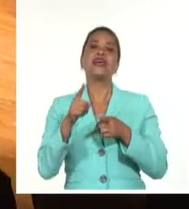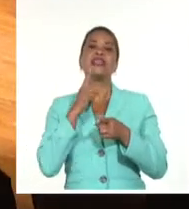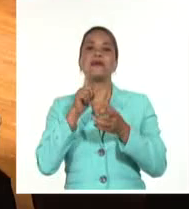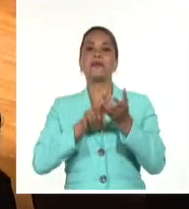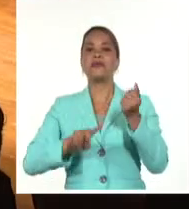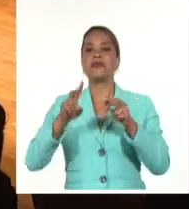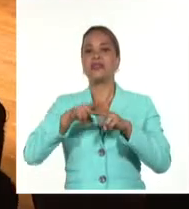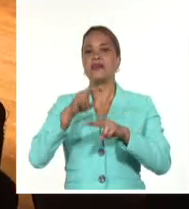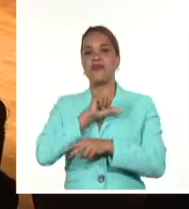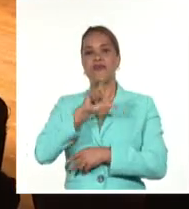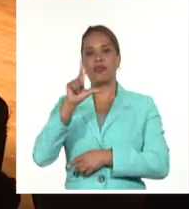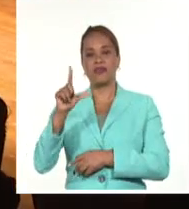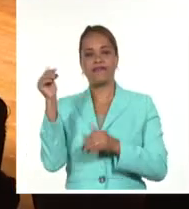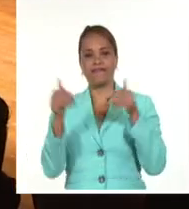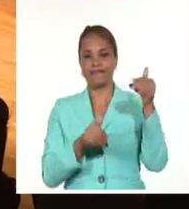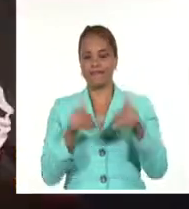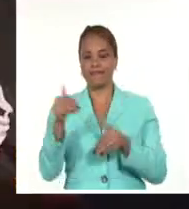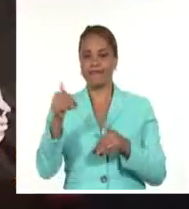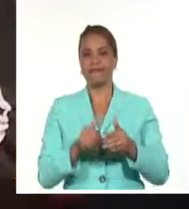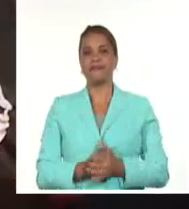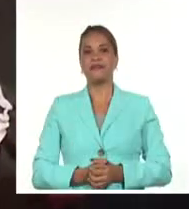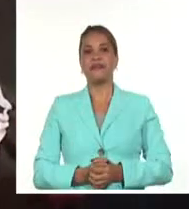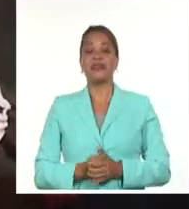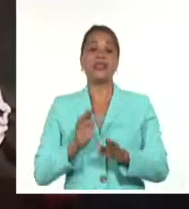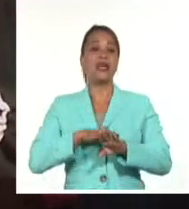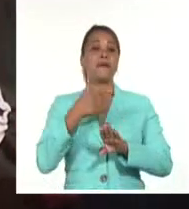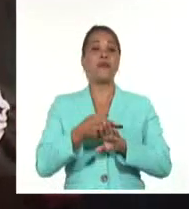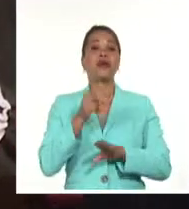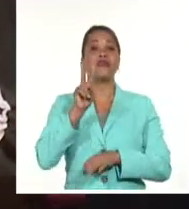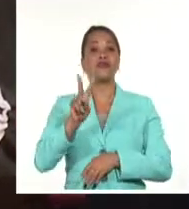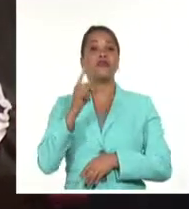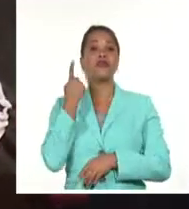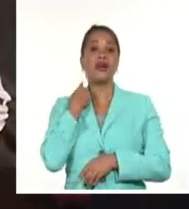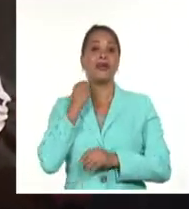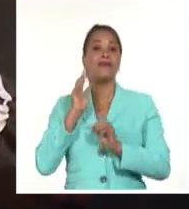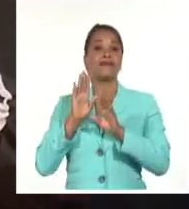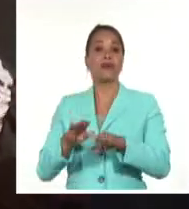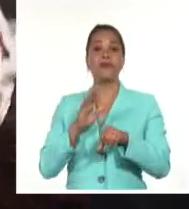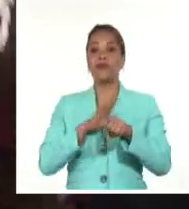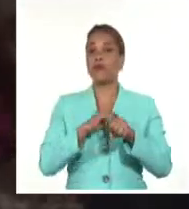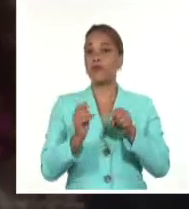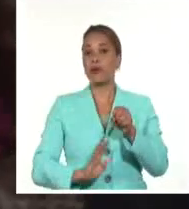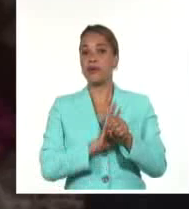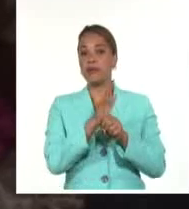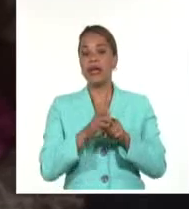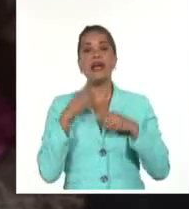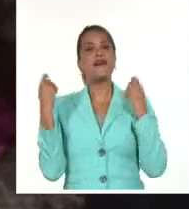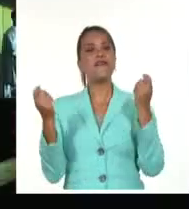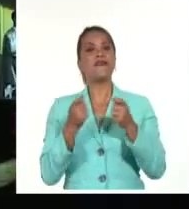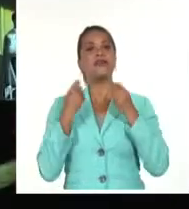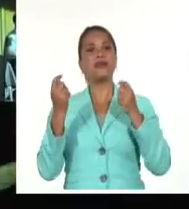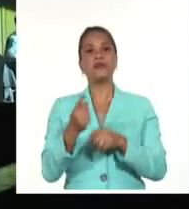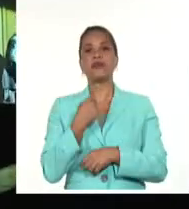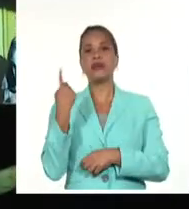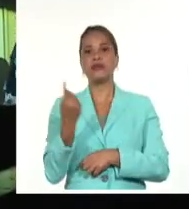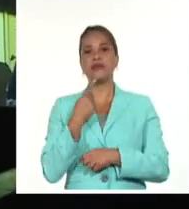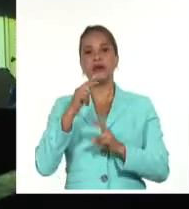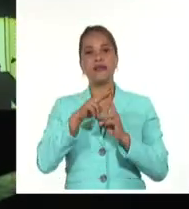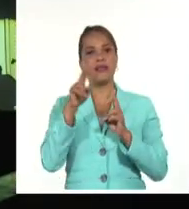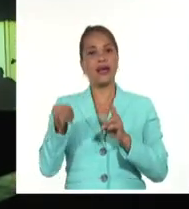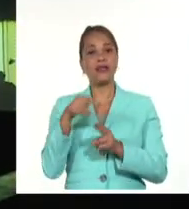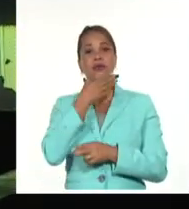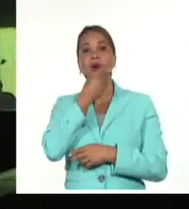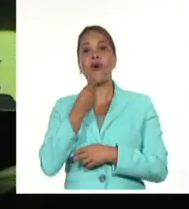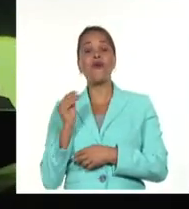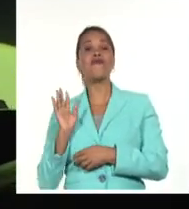holguín tras dos años sin realizarse a causa de la cob y 19 el festival nacional del día joven regresa a territorio el